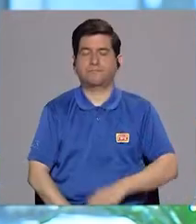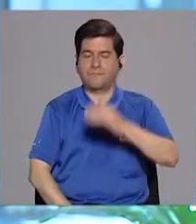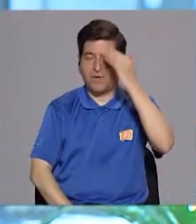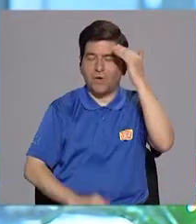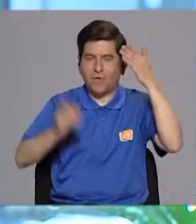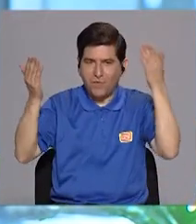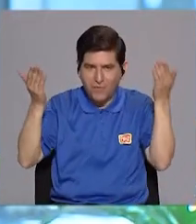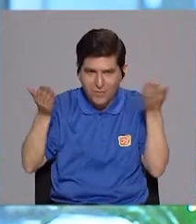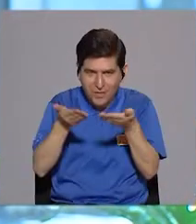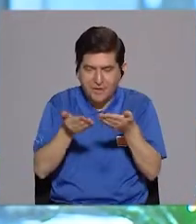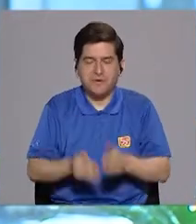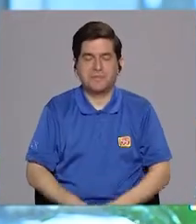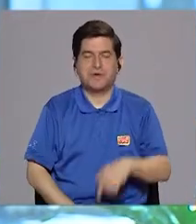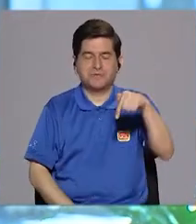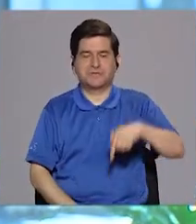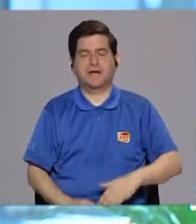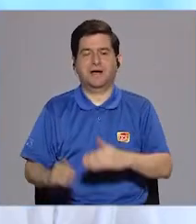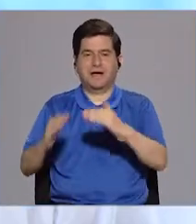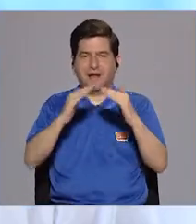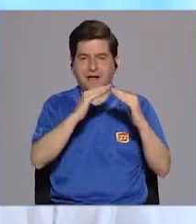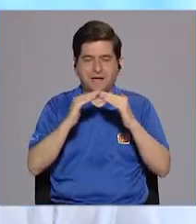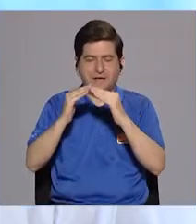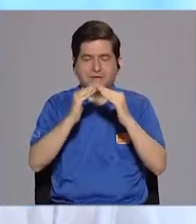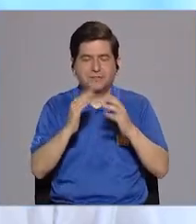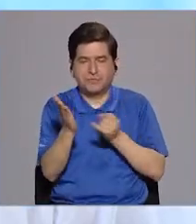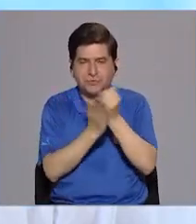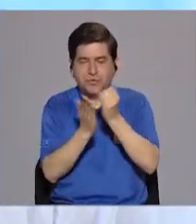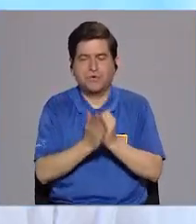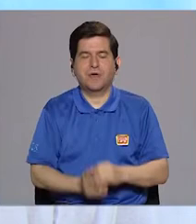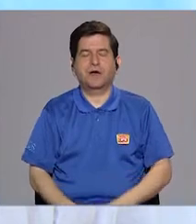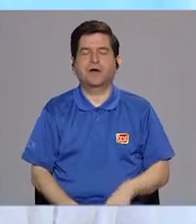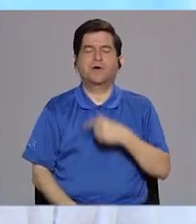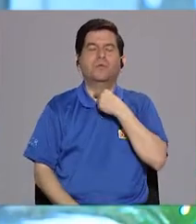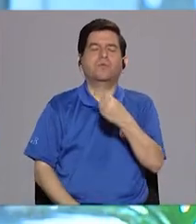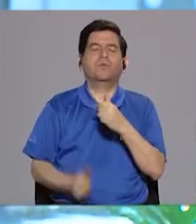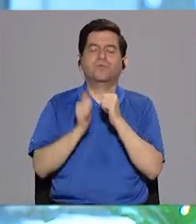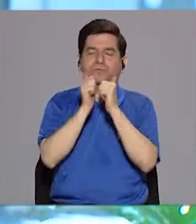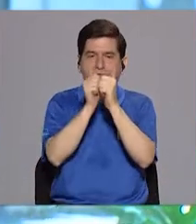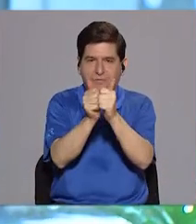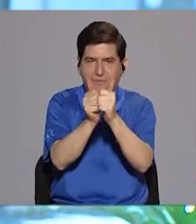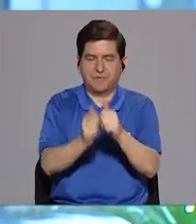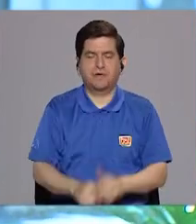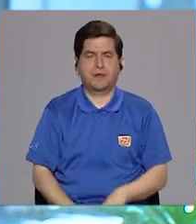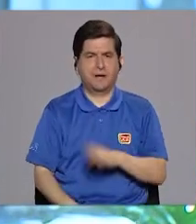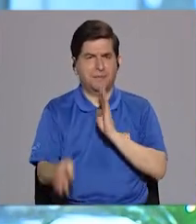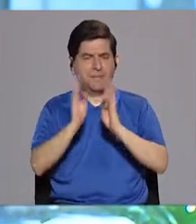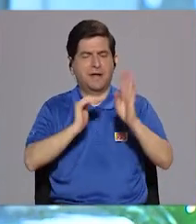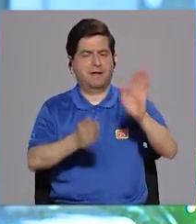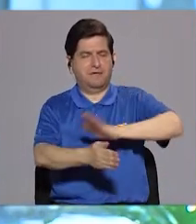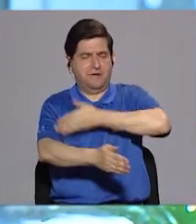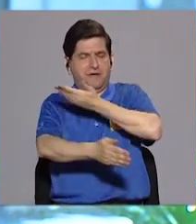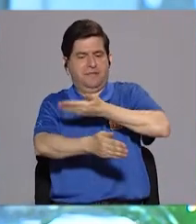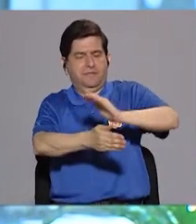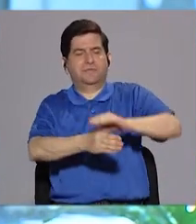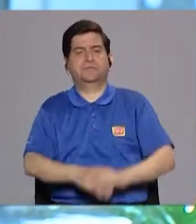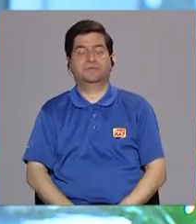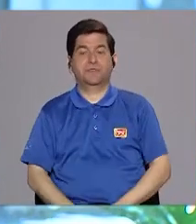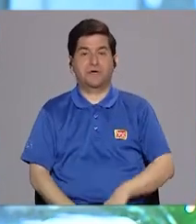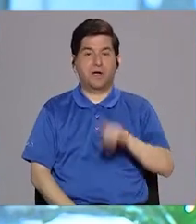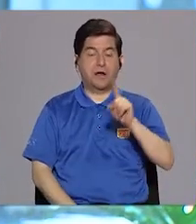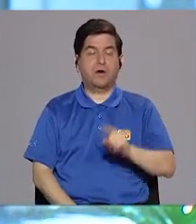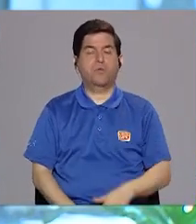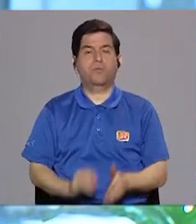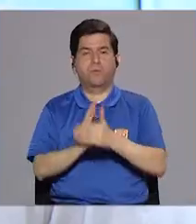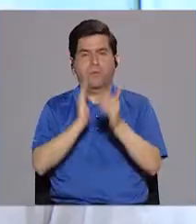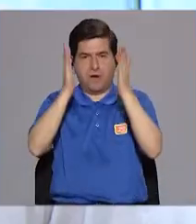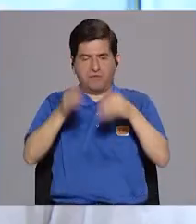Hola, bienvenidos y bienvenidas desde la Ciudad de la Investigación. Es un placer con ustedes estar y hoy sobre todo hablar de la música con un